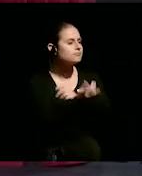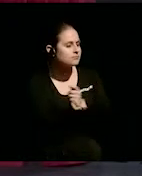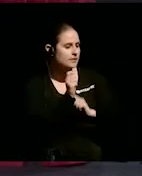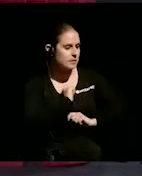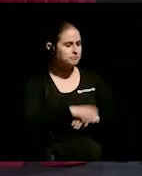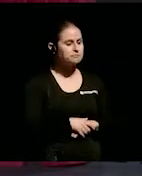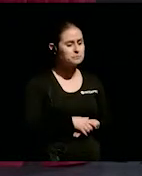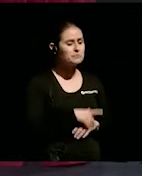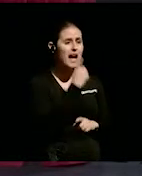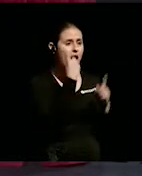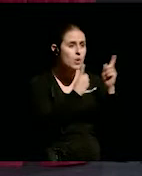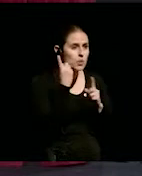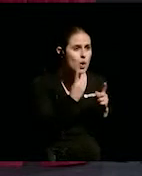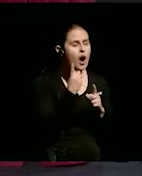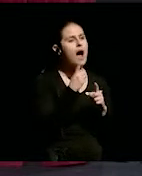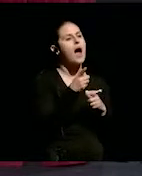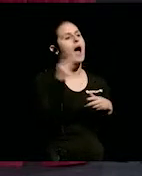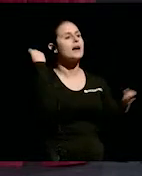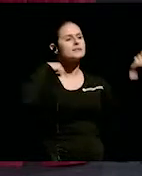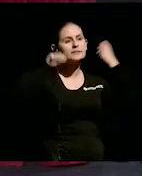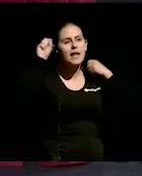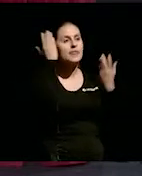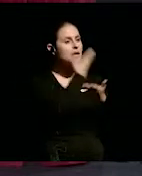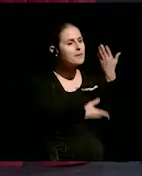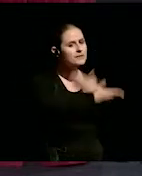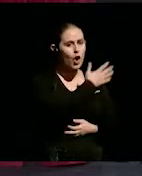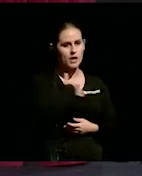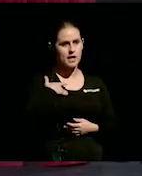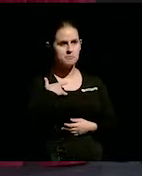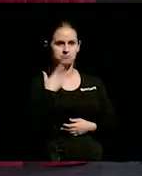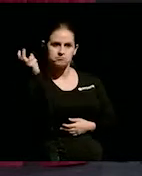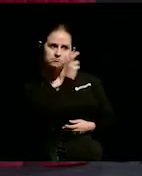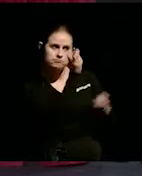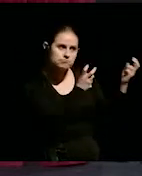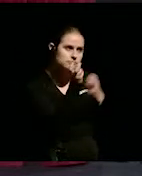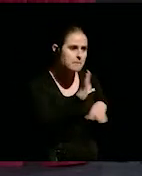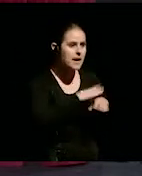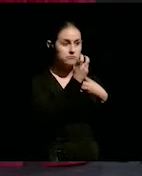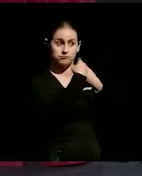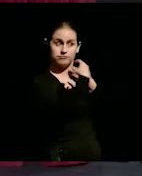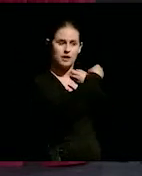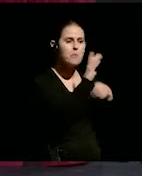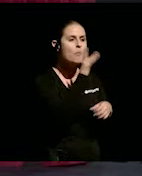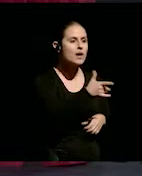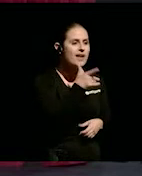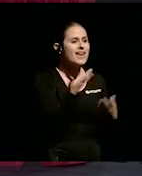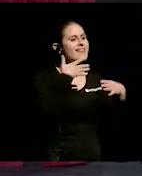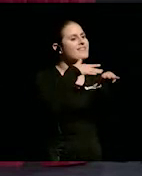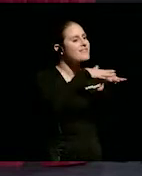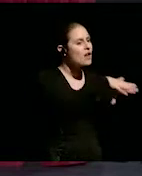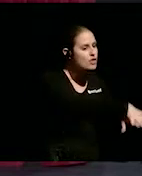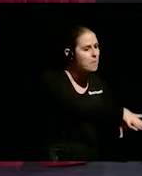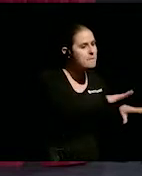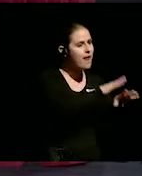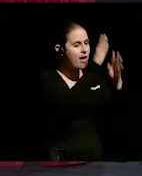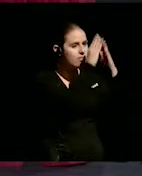Hay muchos artistas discapacitados dispuestos a someterse a un casting actoral. Porque la integración a través del